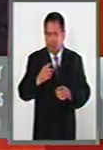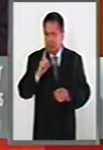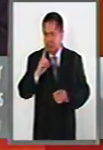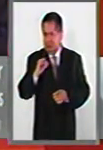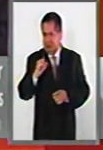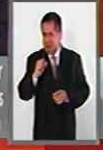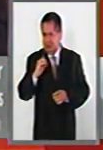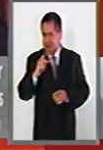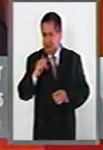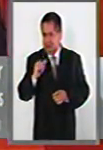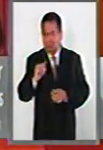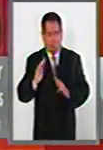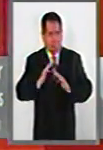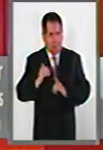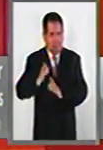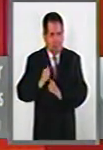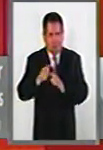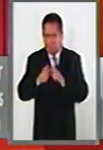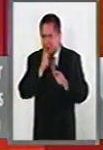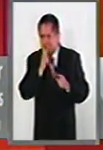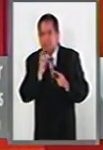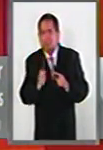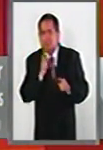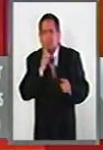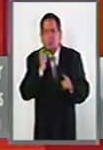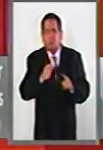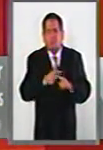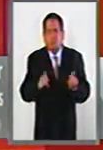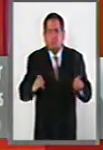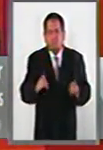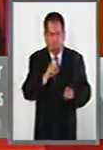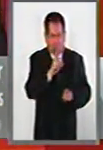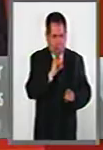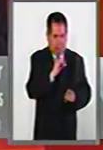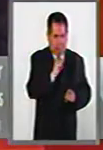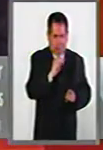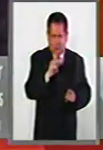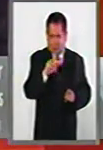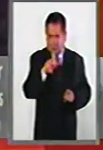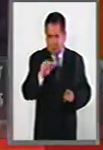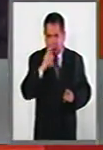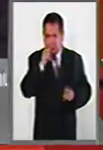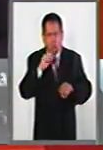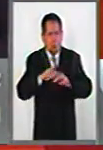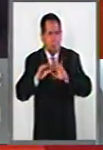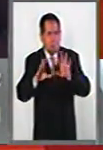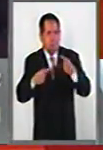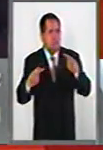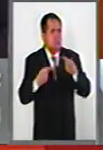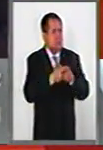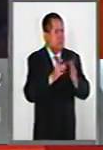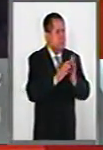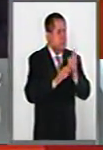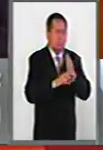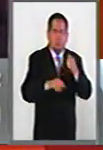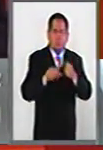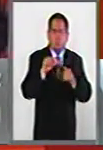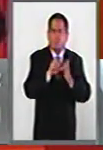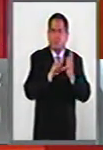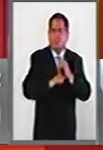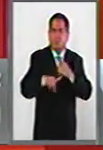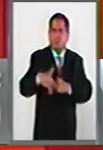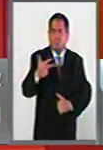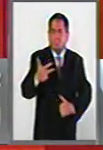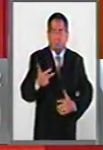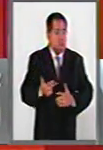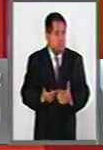el contenido semántico de disciplina militar, violando el artículo 13 de la Constitución. Existen normas